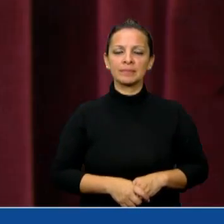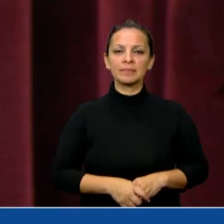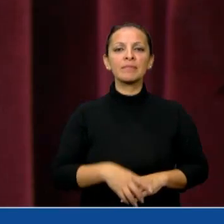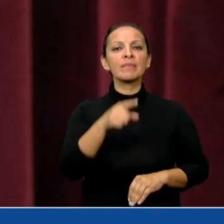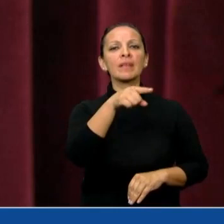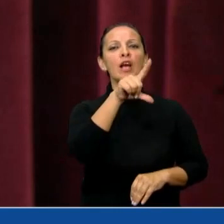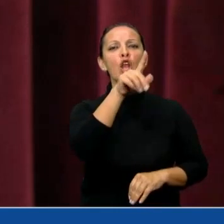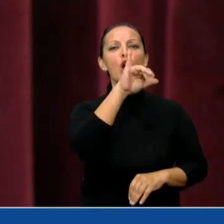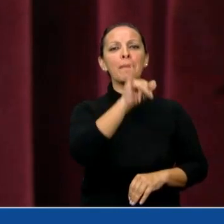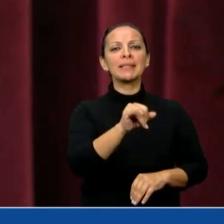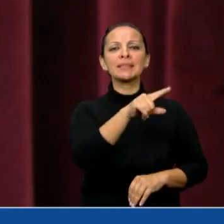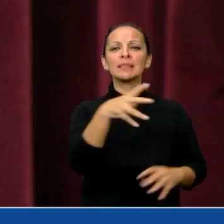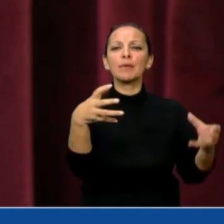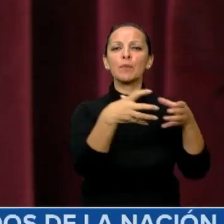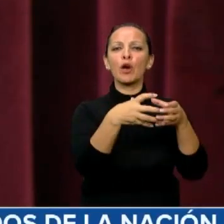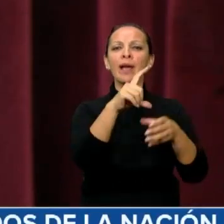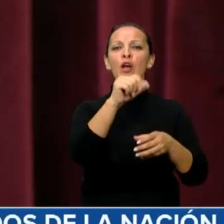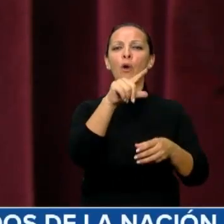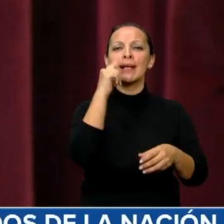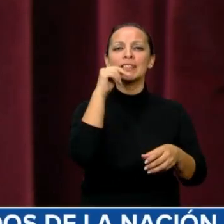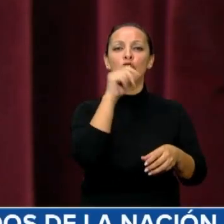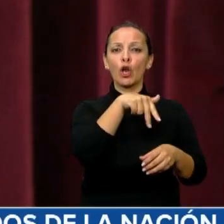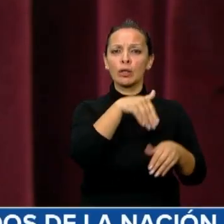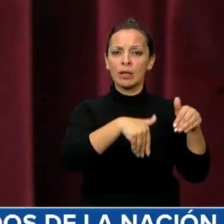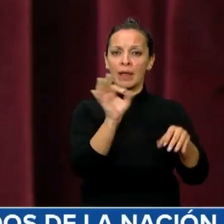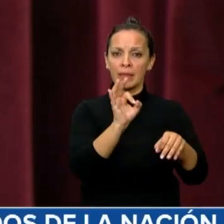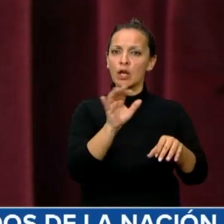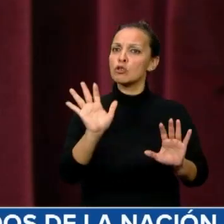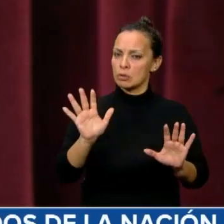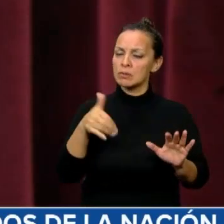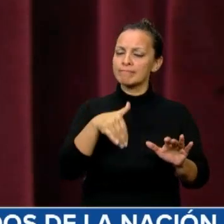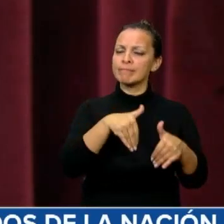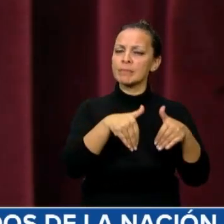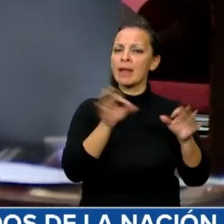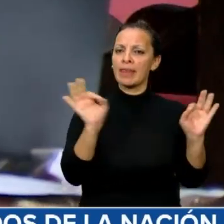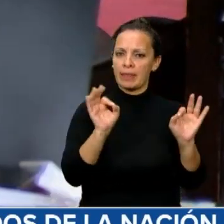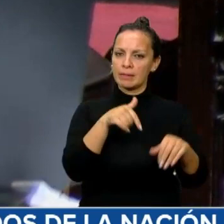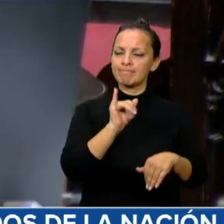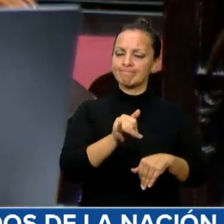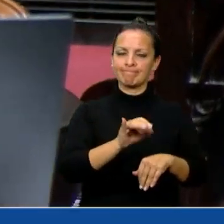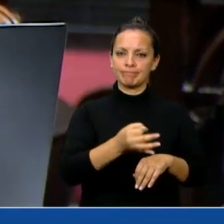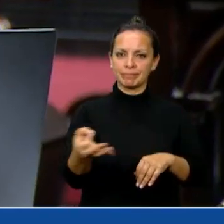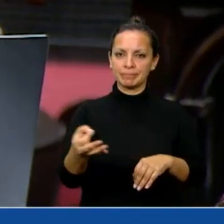Diputado López, ¿el bloque de la coalición cívica se abstiene? Nos abstenemos, presidenta, sí.